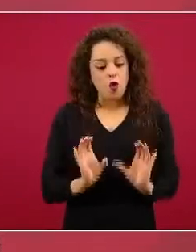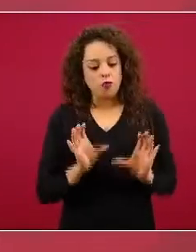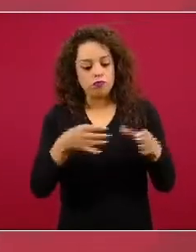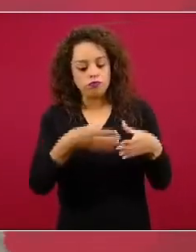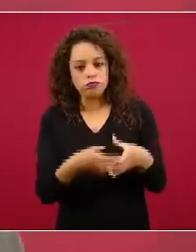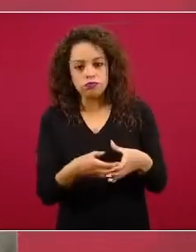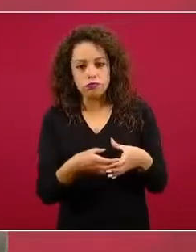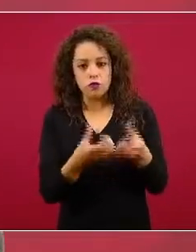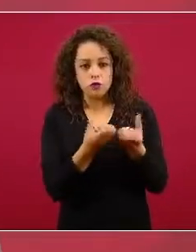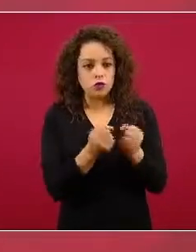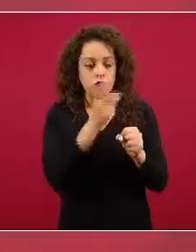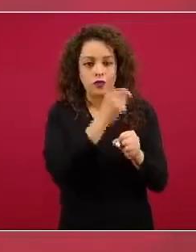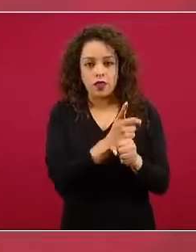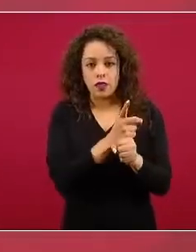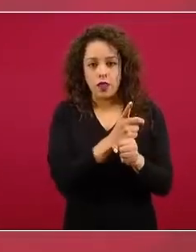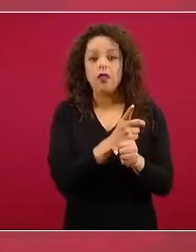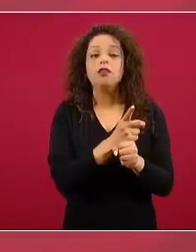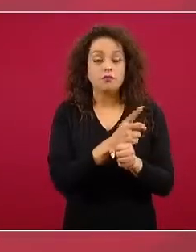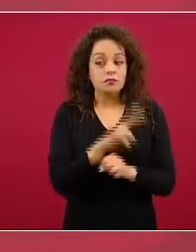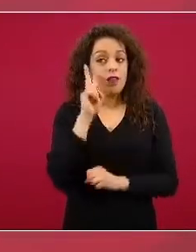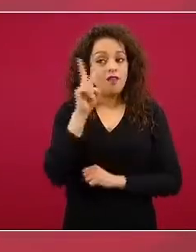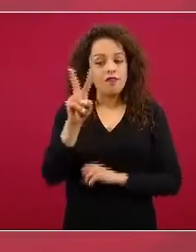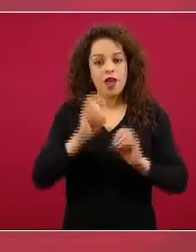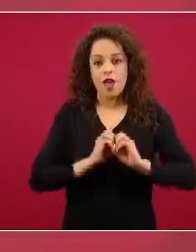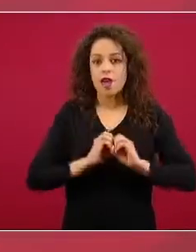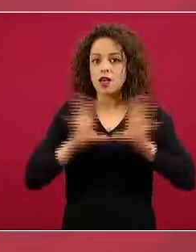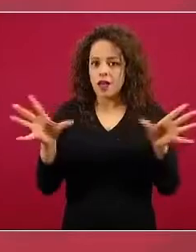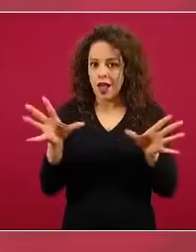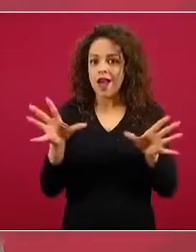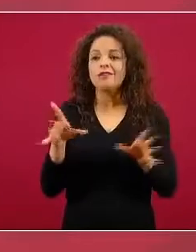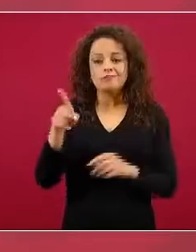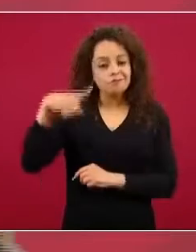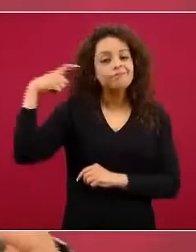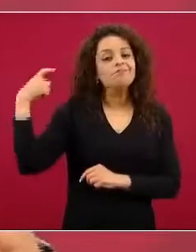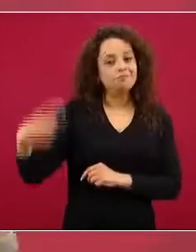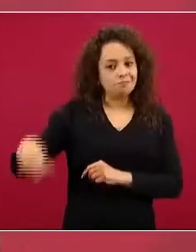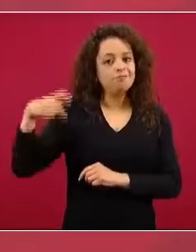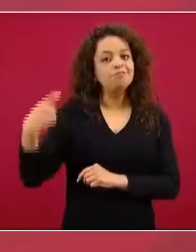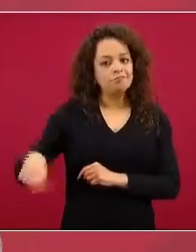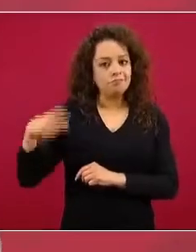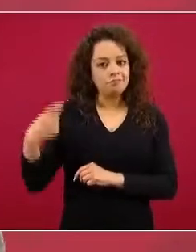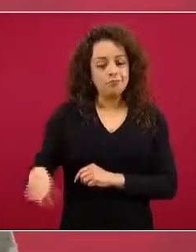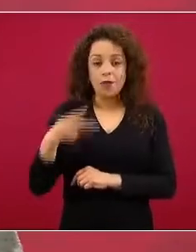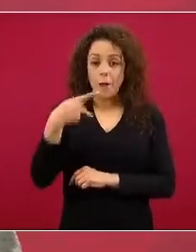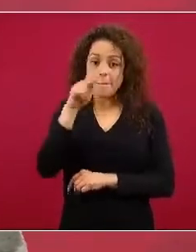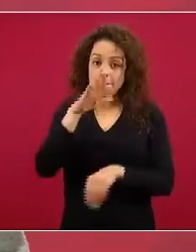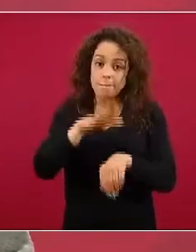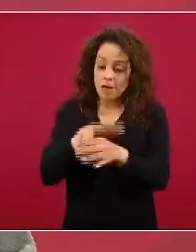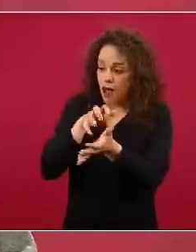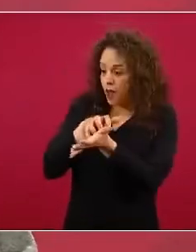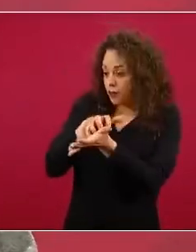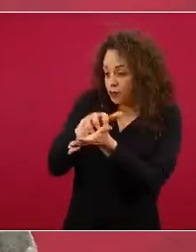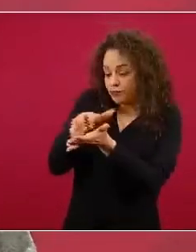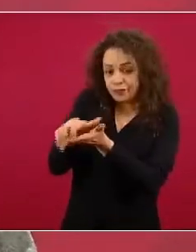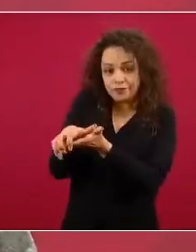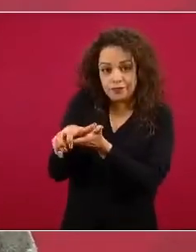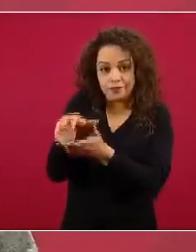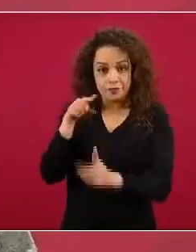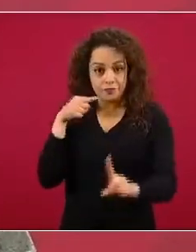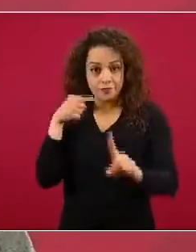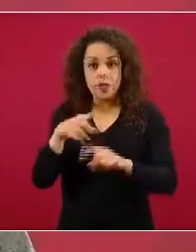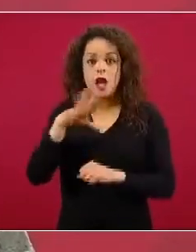sociedad que es notoriamente rica y tenemos una enorme mayoría, concretamente y